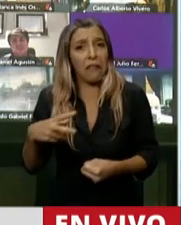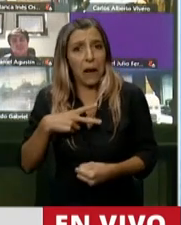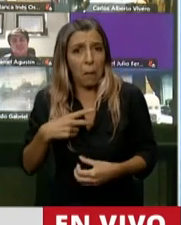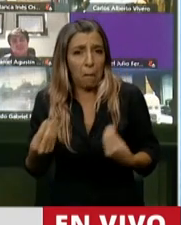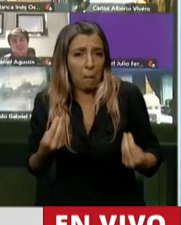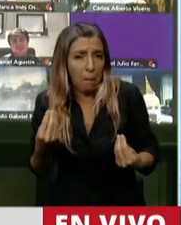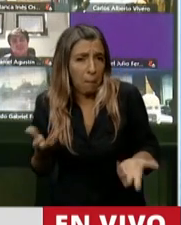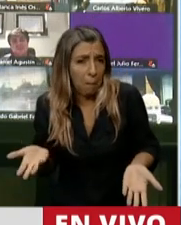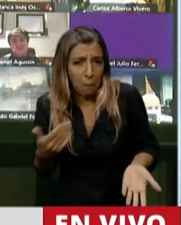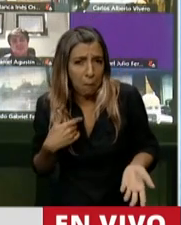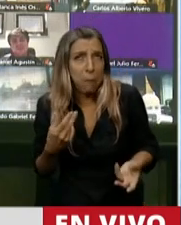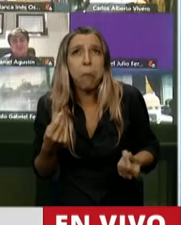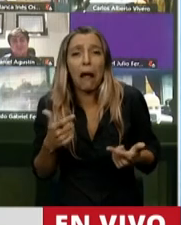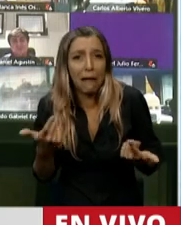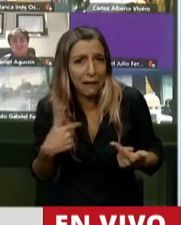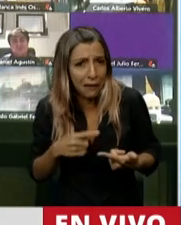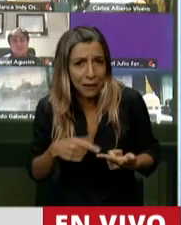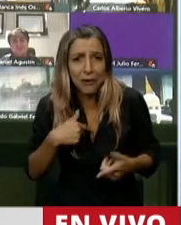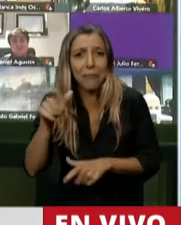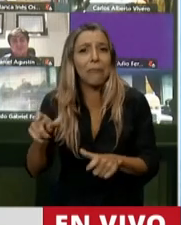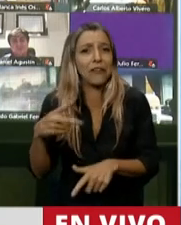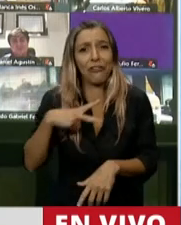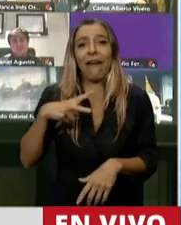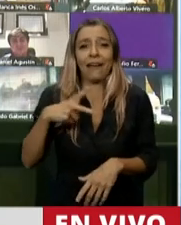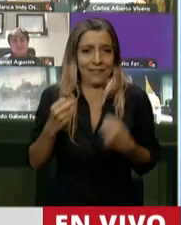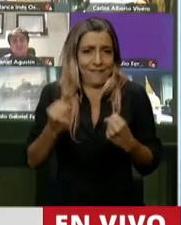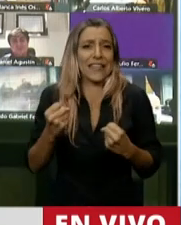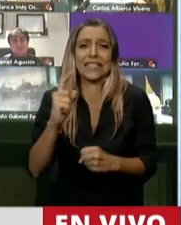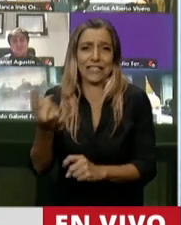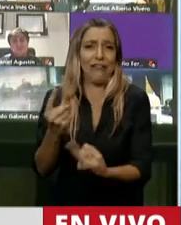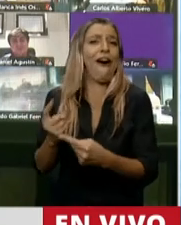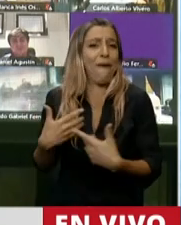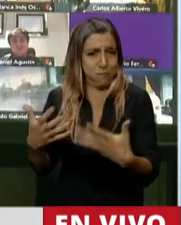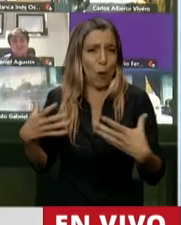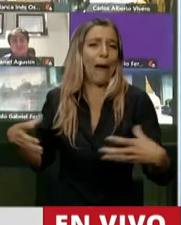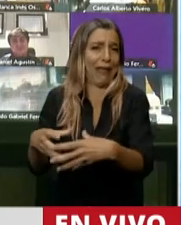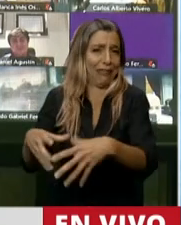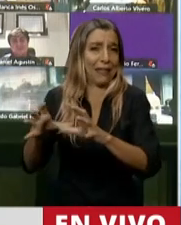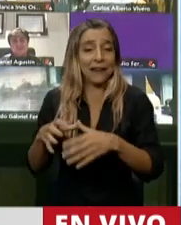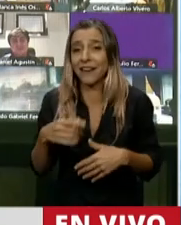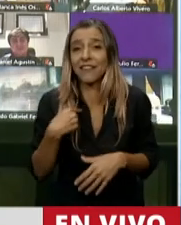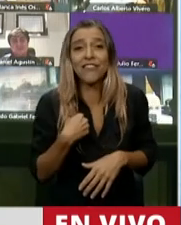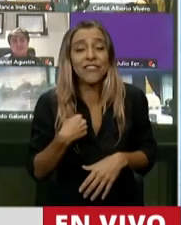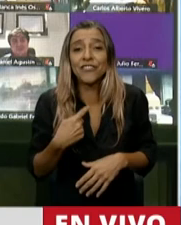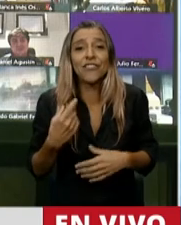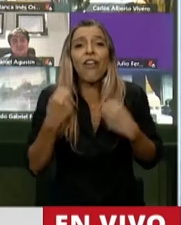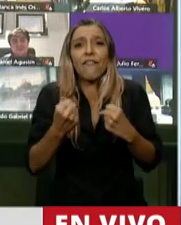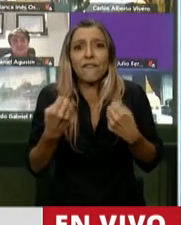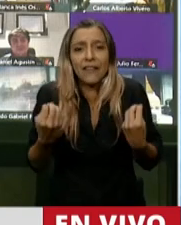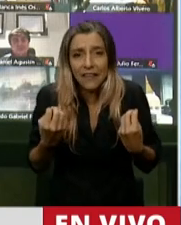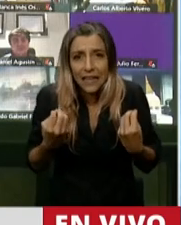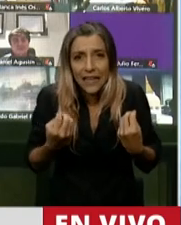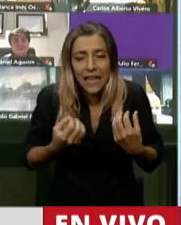ricos bien se defienden solos? Es una cuestión de estricta justicia que no